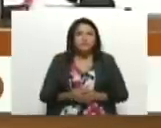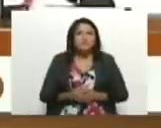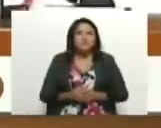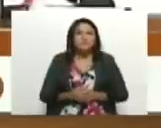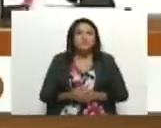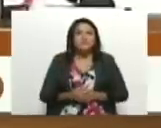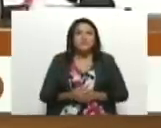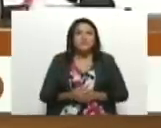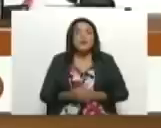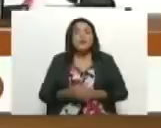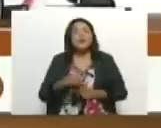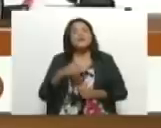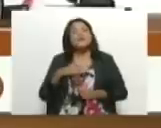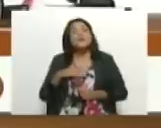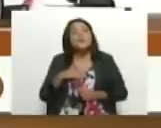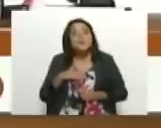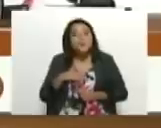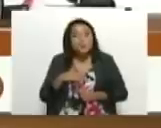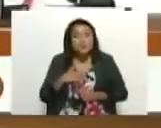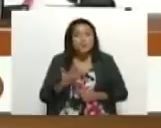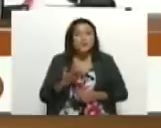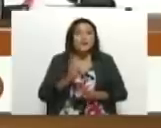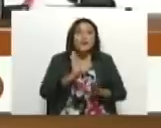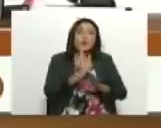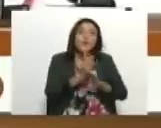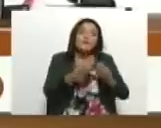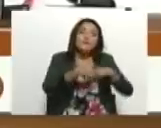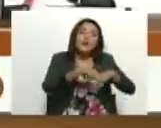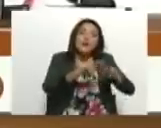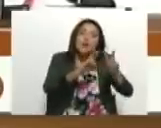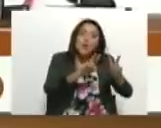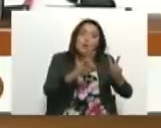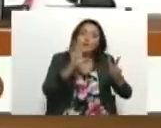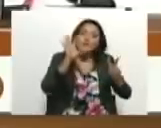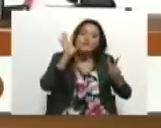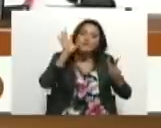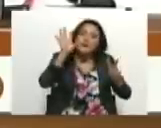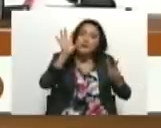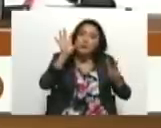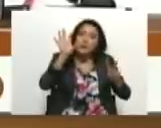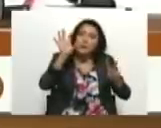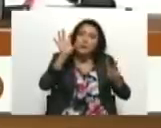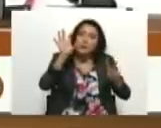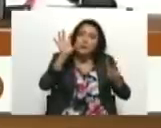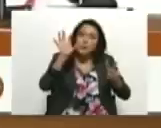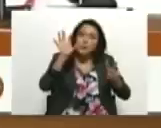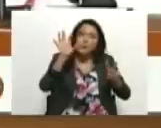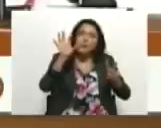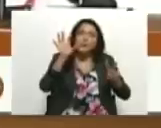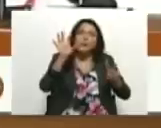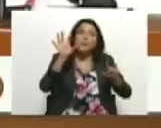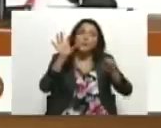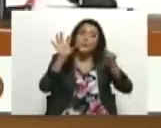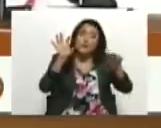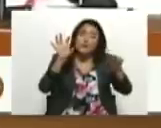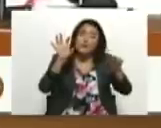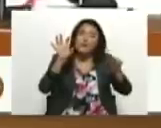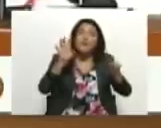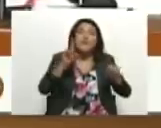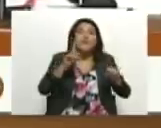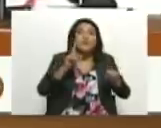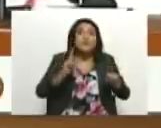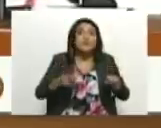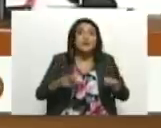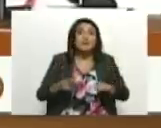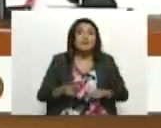defender el sistema de valores de un país, de una revolución, de un gobierno, de un Estado, el sistema de valores de un Estado tiene que